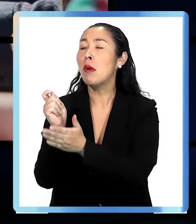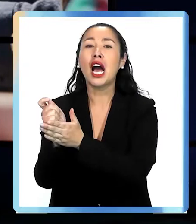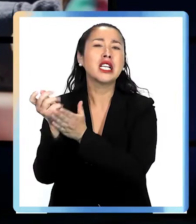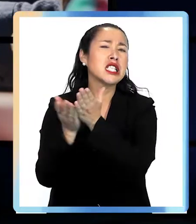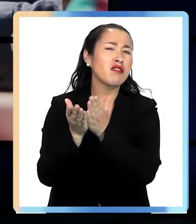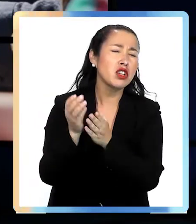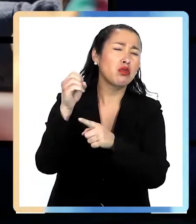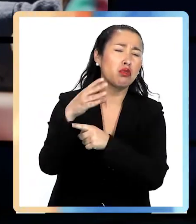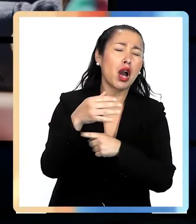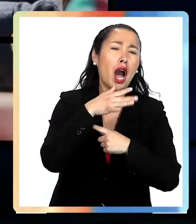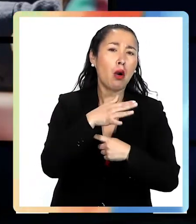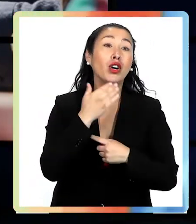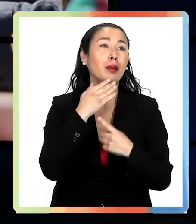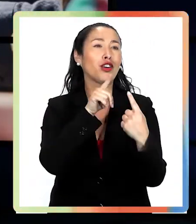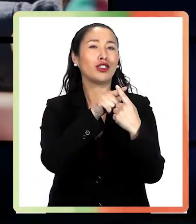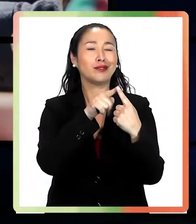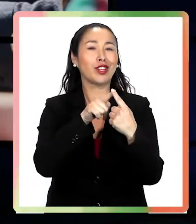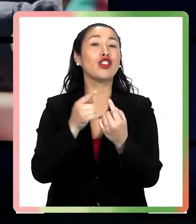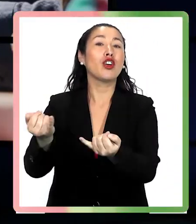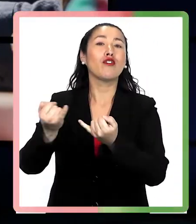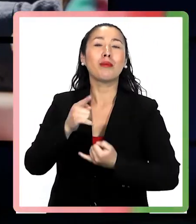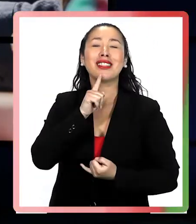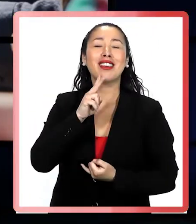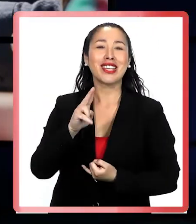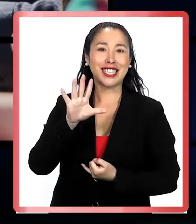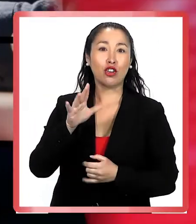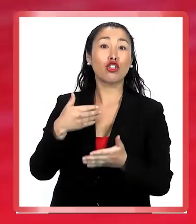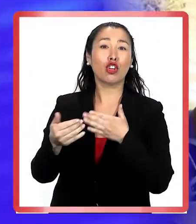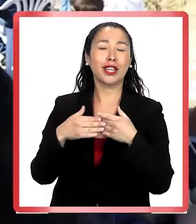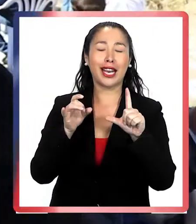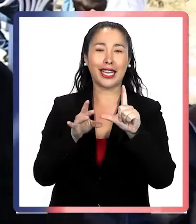pagar servicios. Nos informa TV5 de Linares.